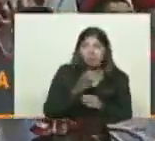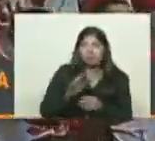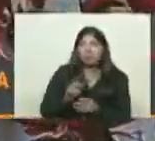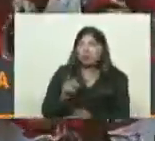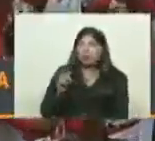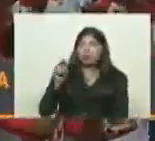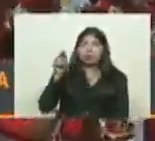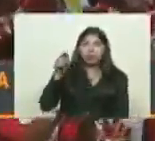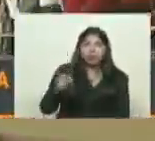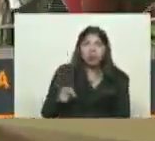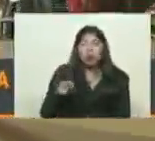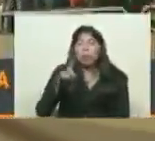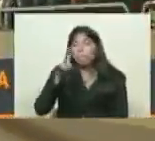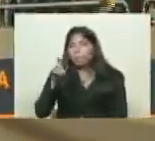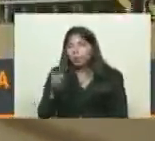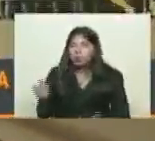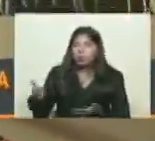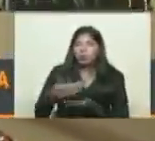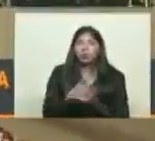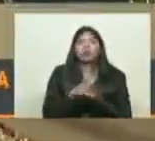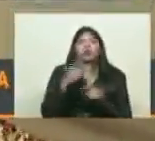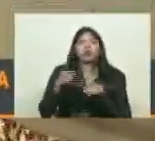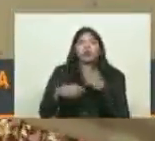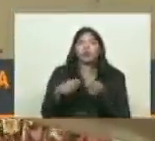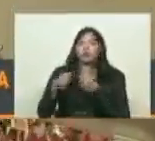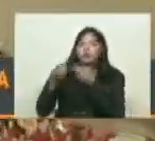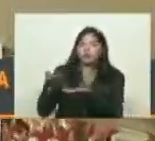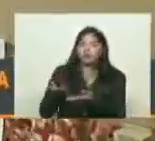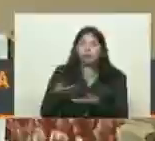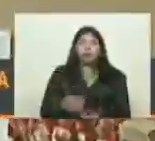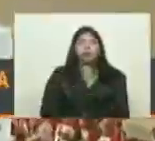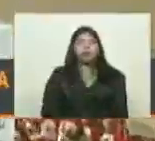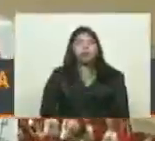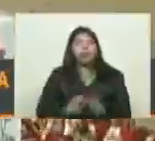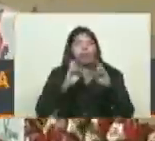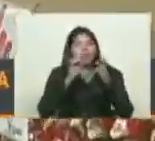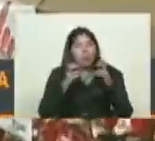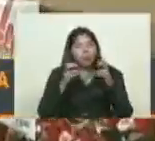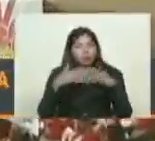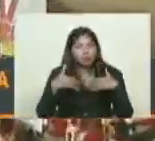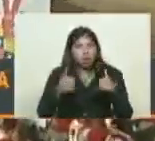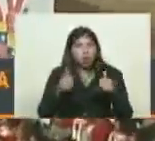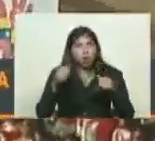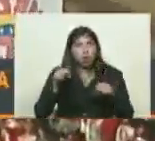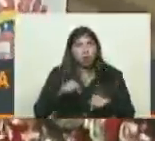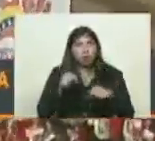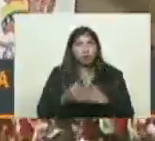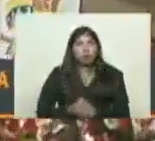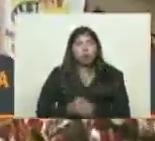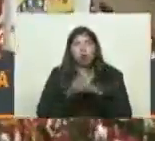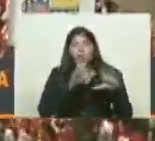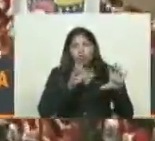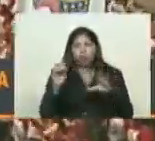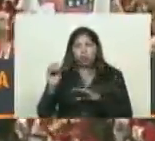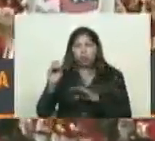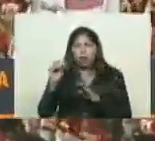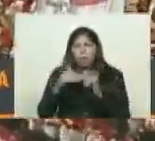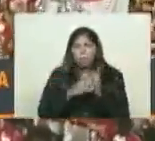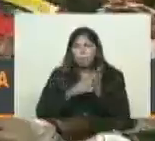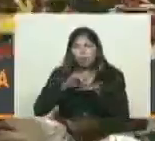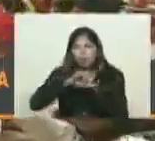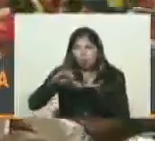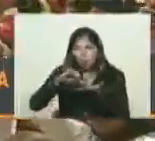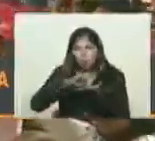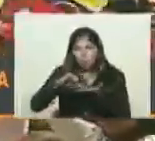movimiento Somos Venezuela. Y en el ámbito de la salud se han realizado más de 80 mil intervenciones